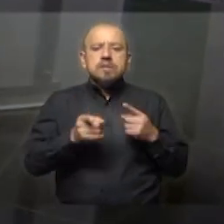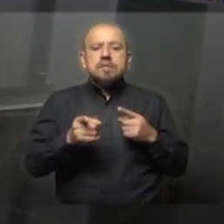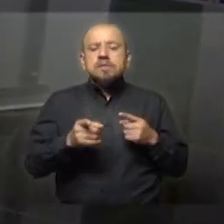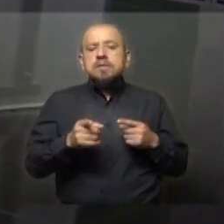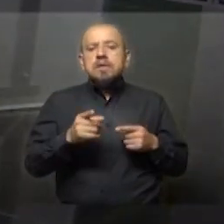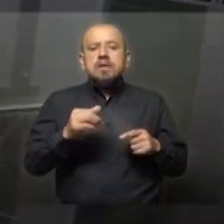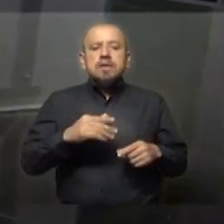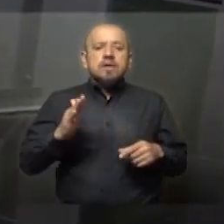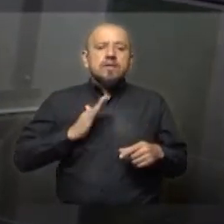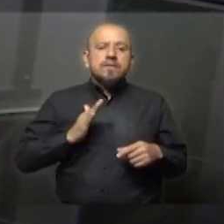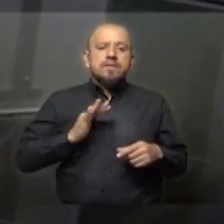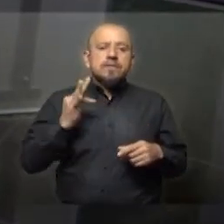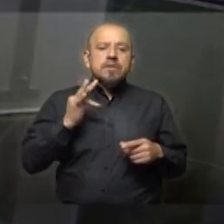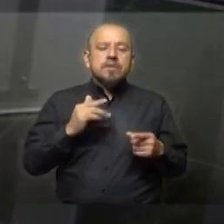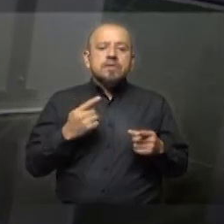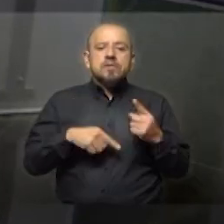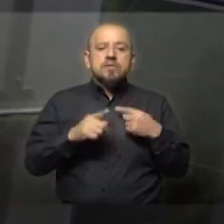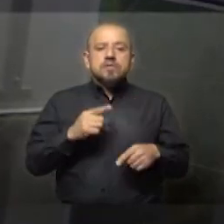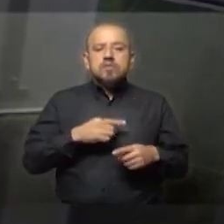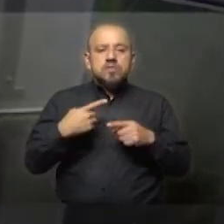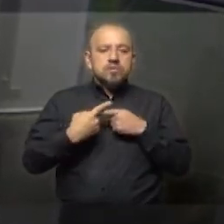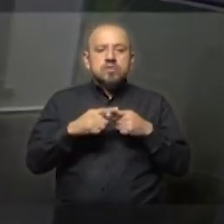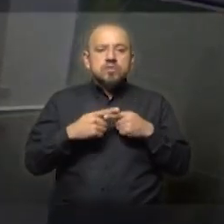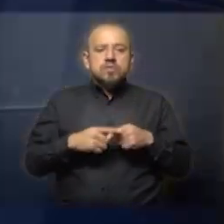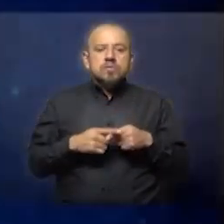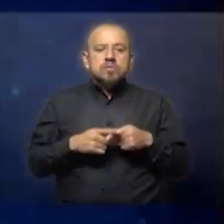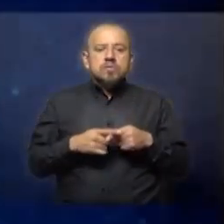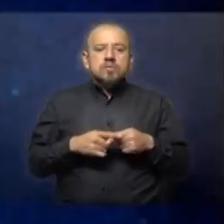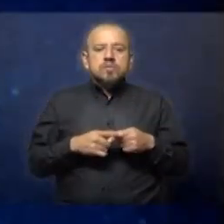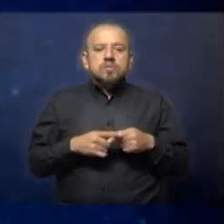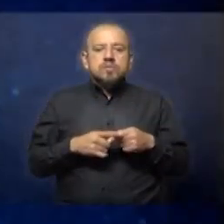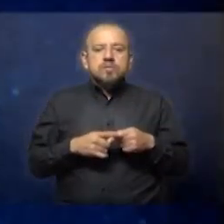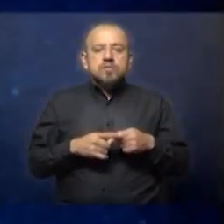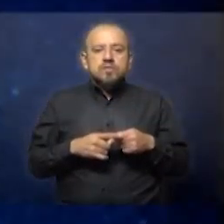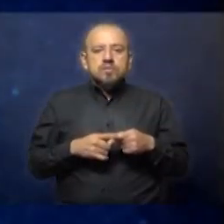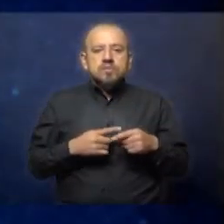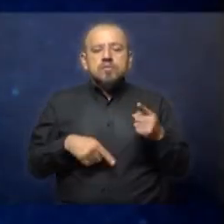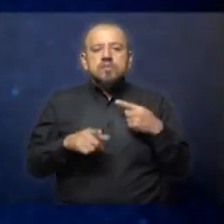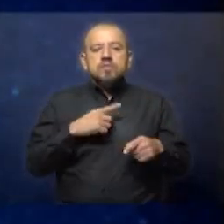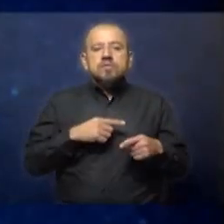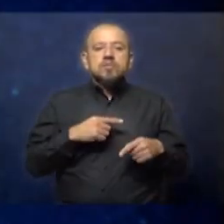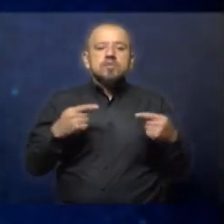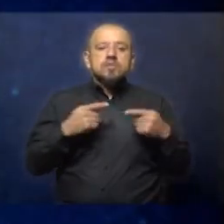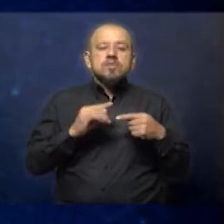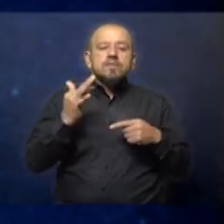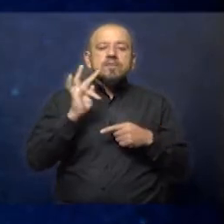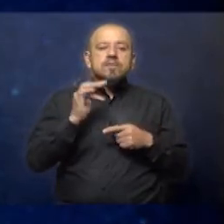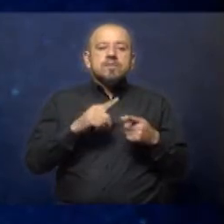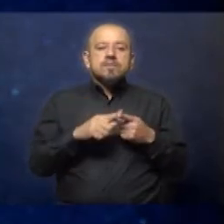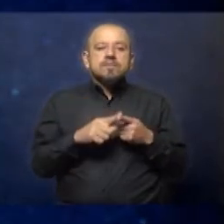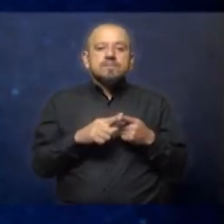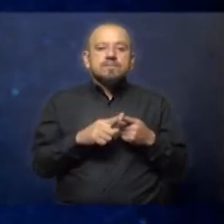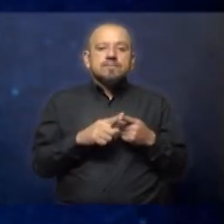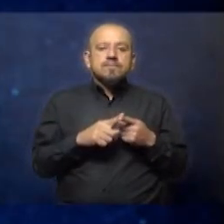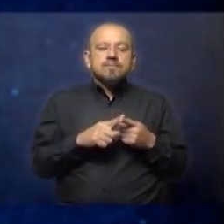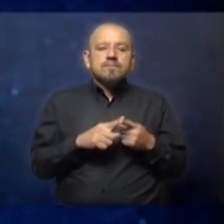no feministas no O sea su discusión es participar de un debate entre varones anti feministas pensamiento conservador y